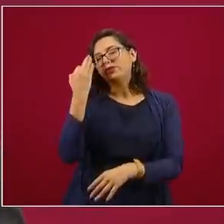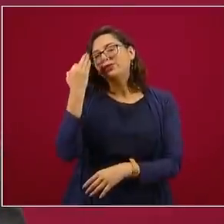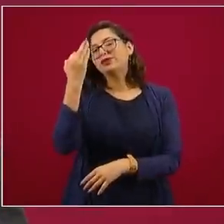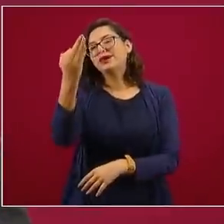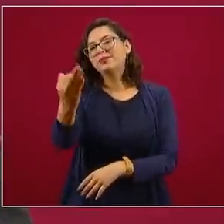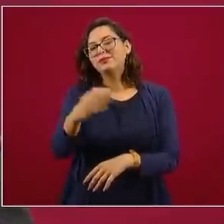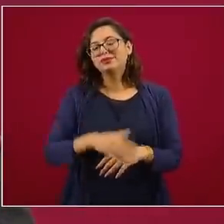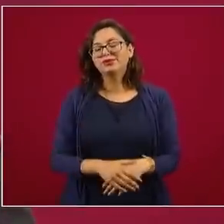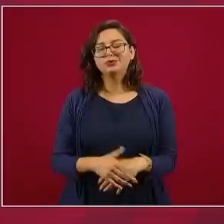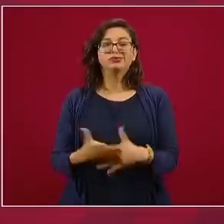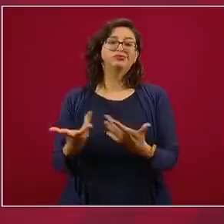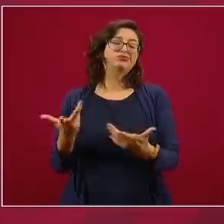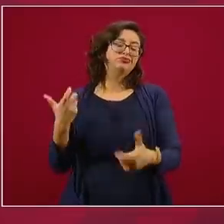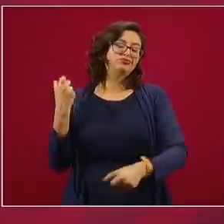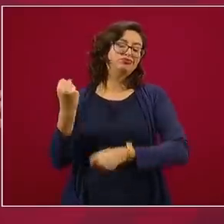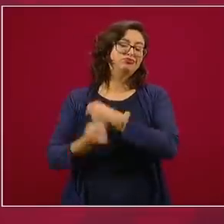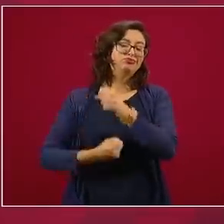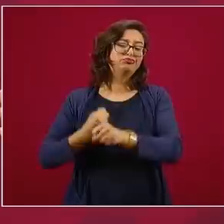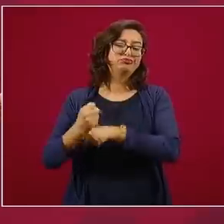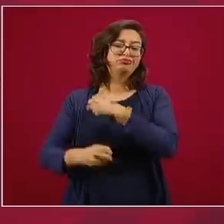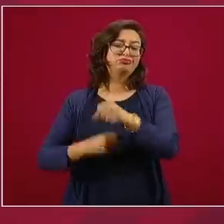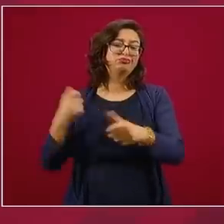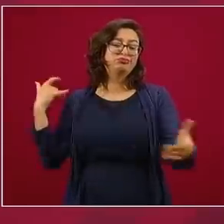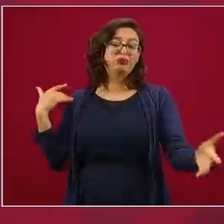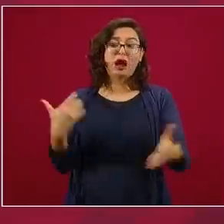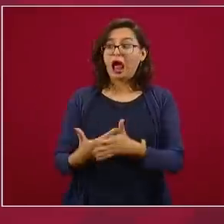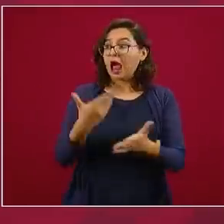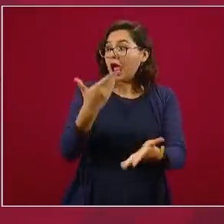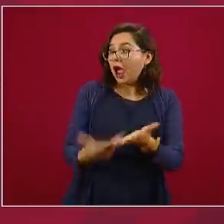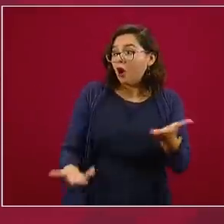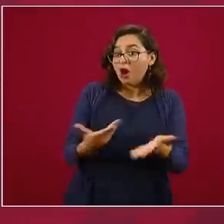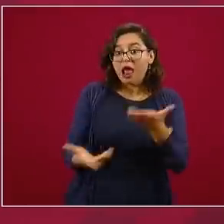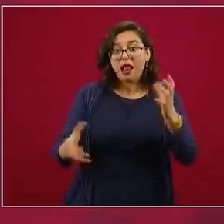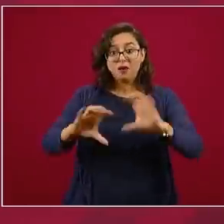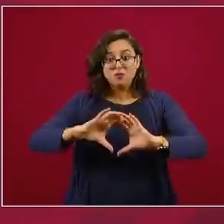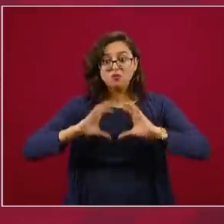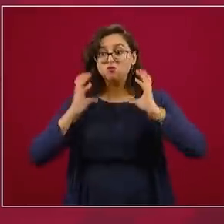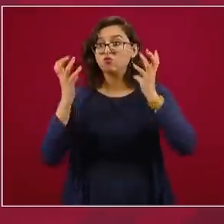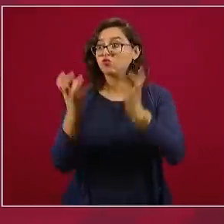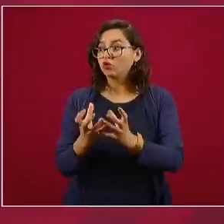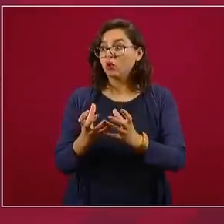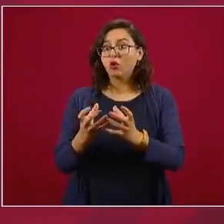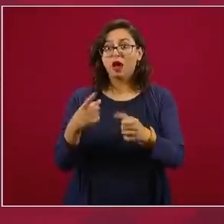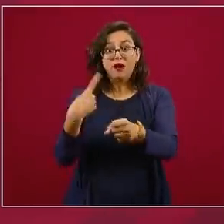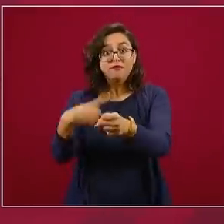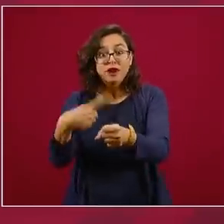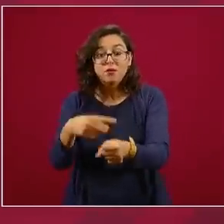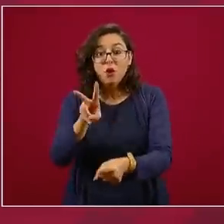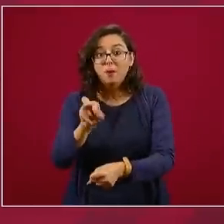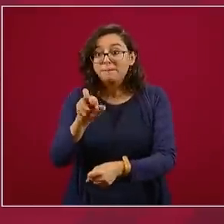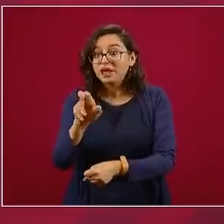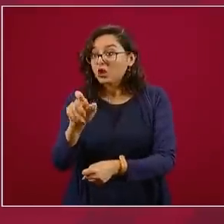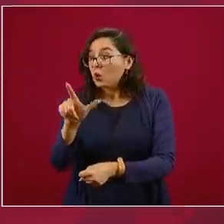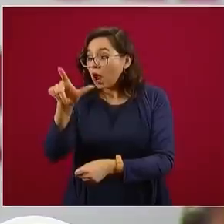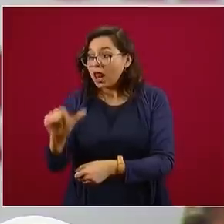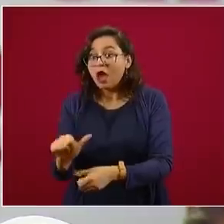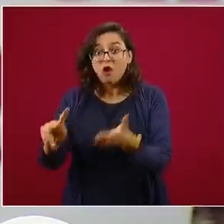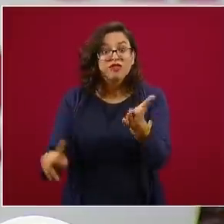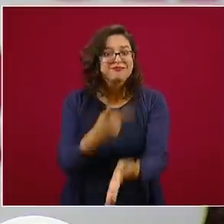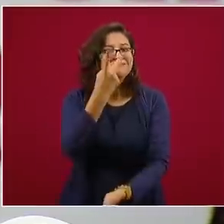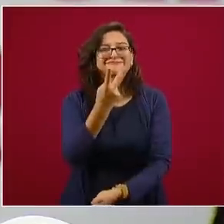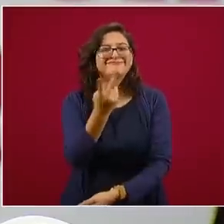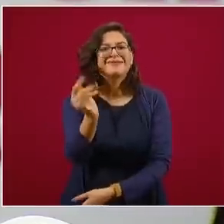lograra erradicar la viruela. Hoy nadie se puede enfermar de viruela en el planeta Tierra porque el virus sencillamente